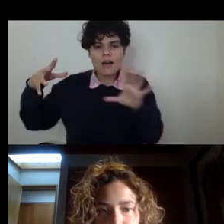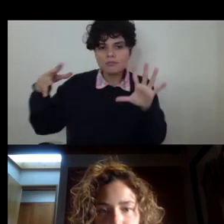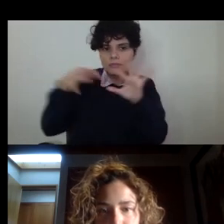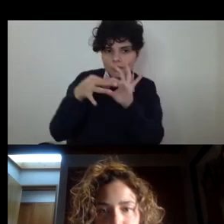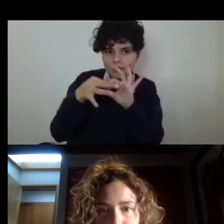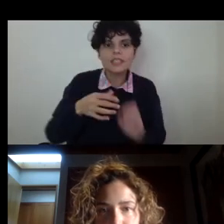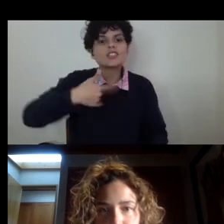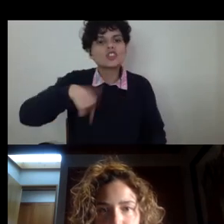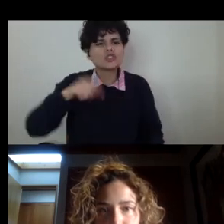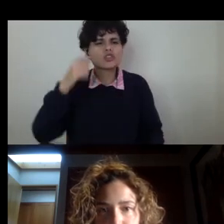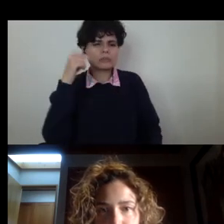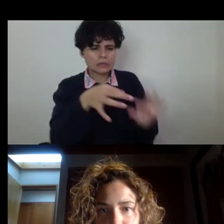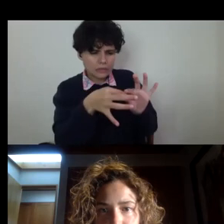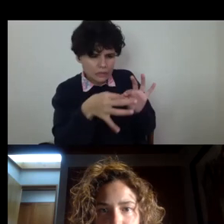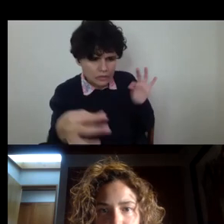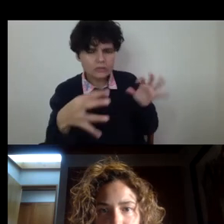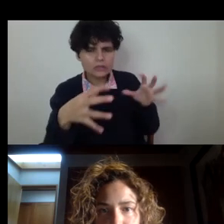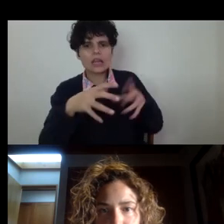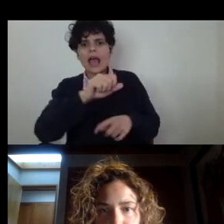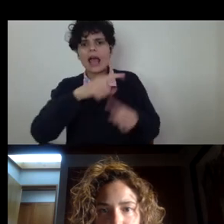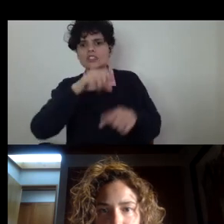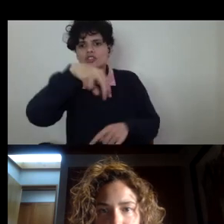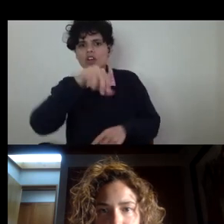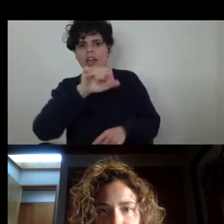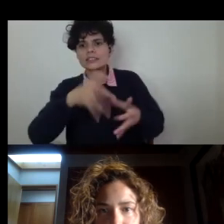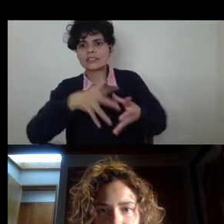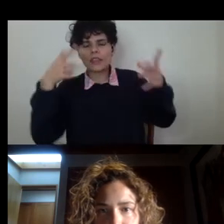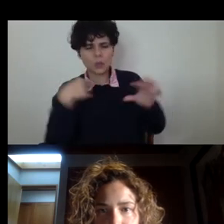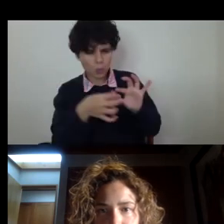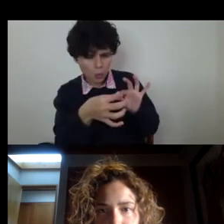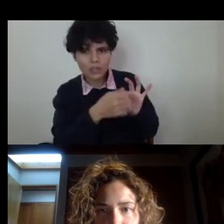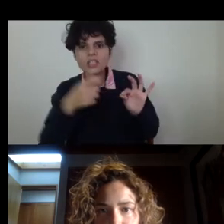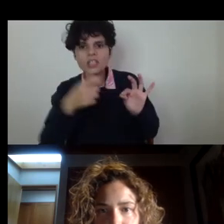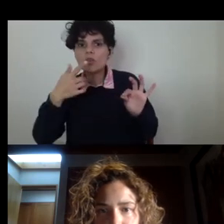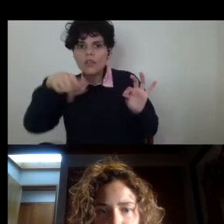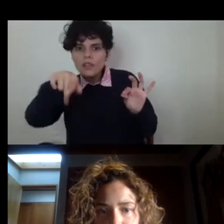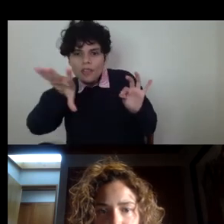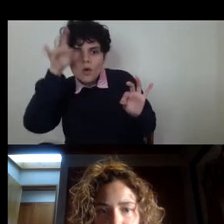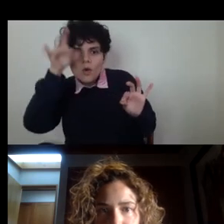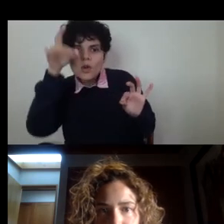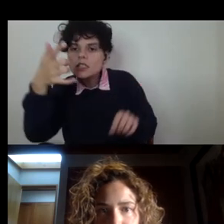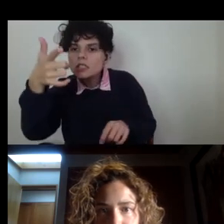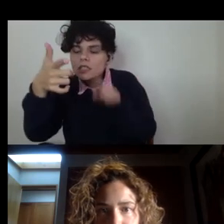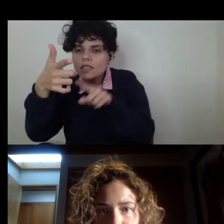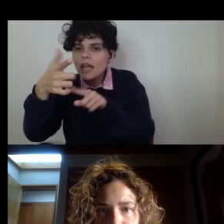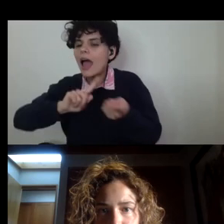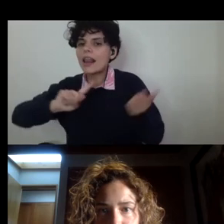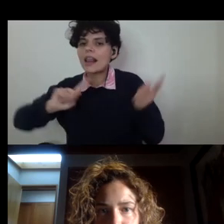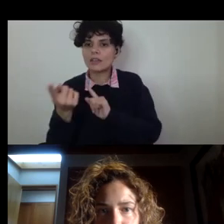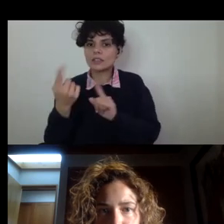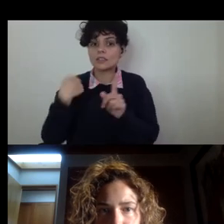axones gigantes fue que era exactamente al revés, que a medida que bajábamos la temperatura aumentaba el potencial de